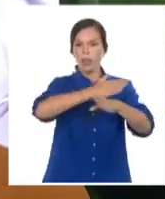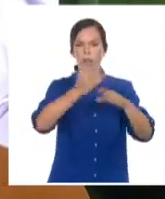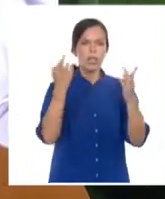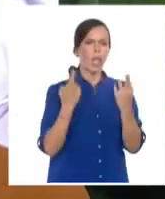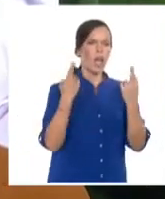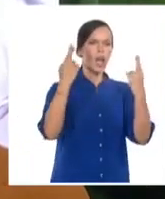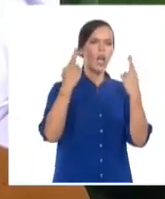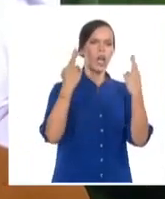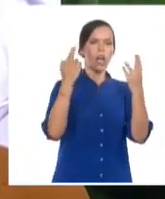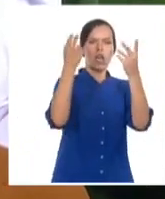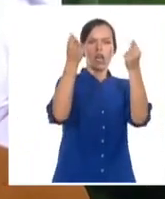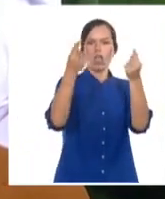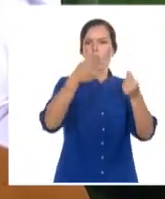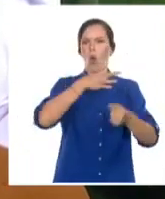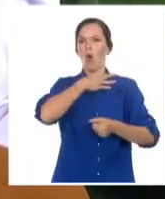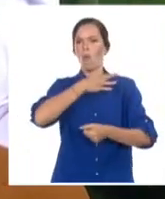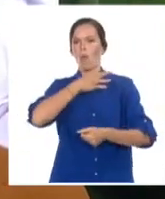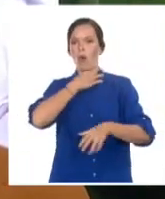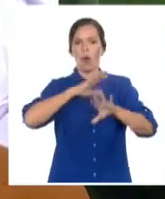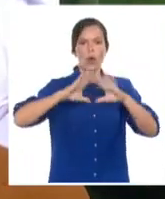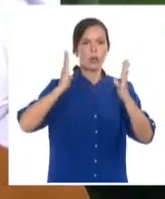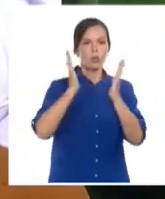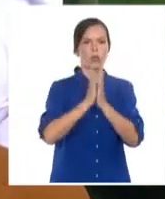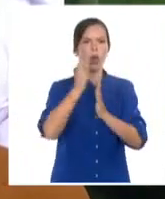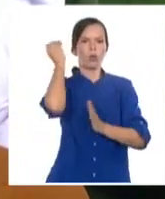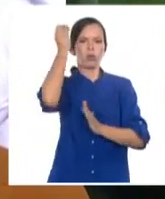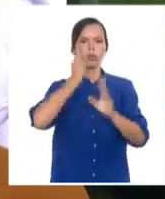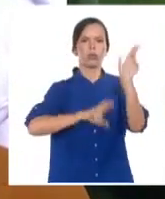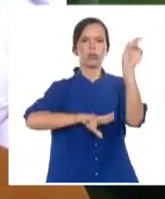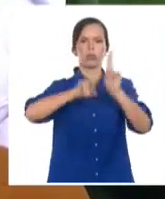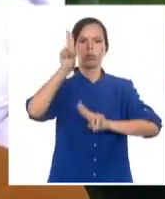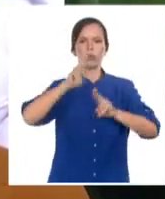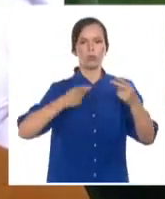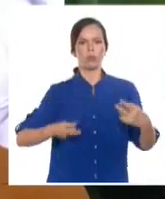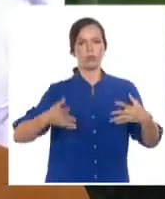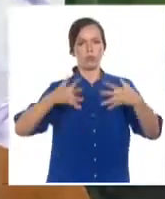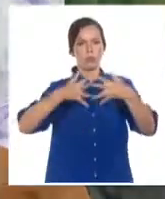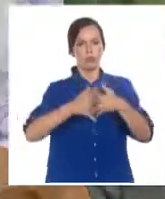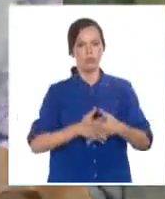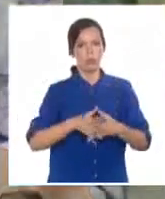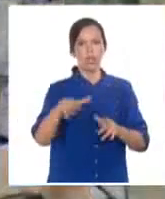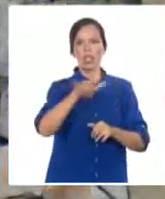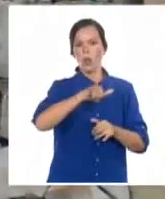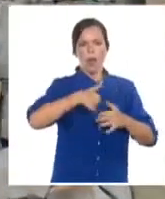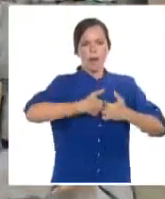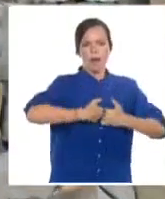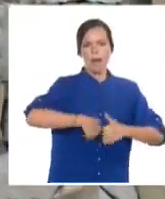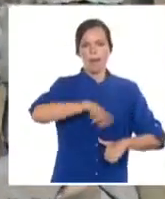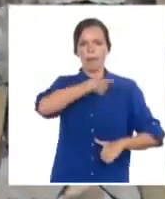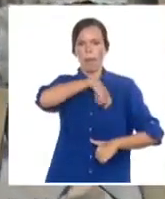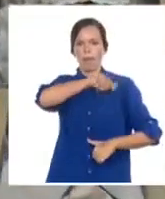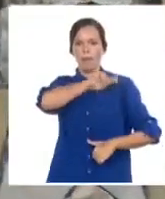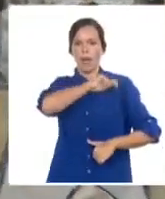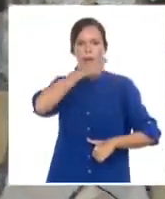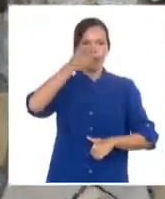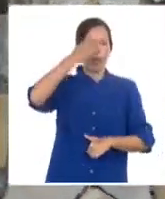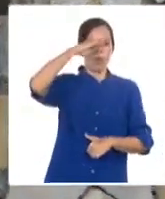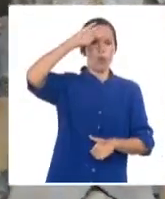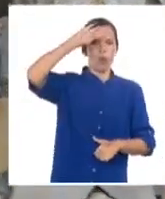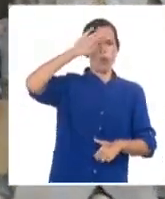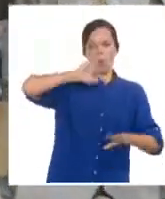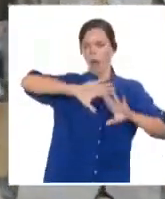nacidos o no en esta tierra incluido no pocos españoles de piel blanca negra o amarilla